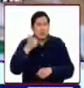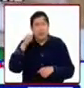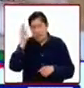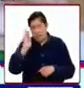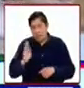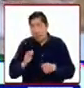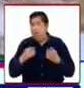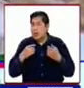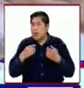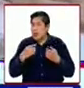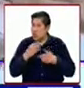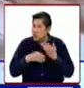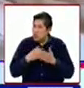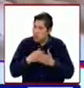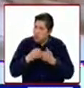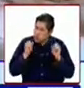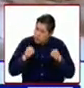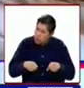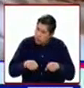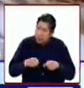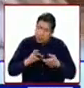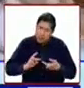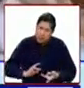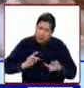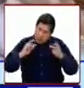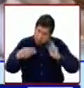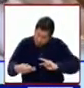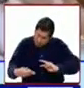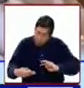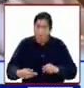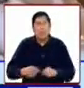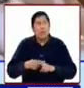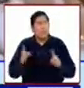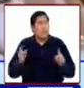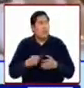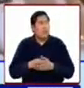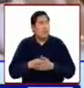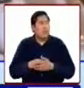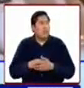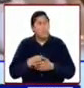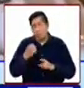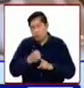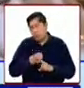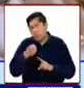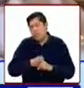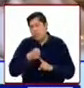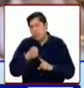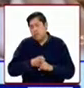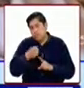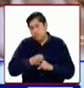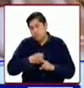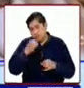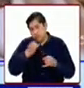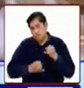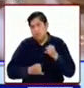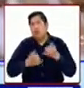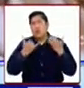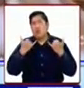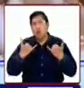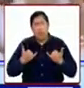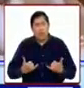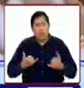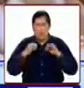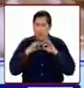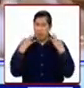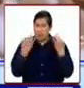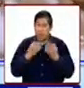La familia hizo todo lo posible, incluso hubo un trasplante de por medio, pero sin embargo, él batalló hasta el último momento.